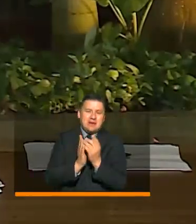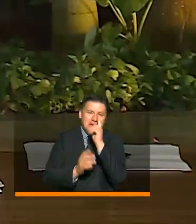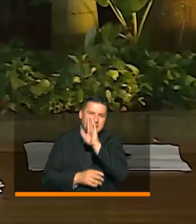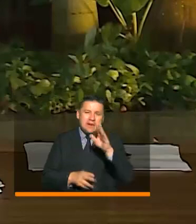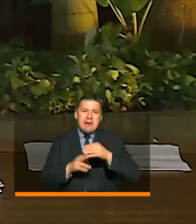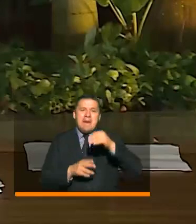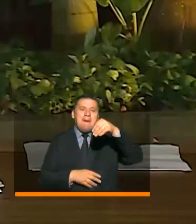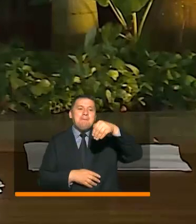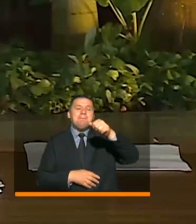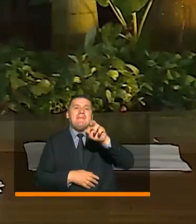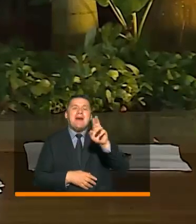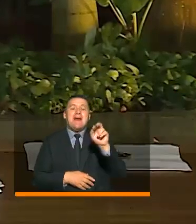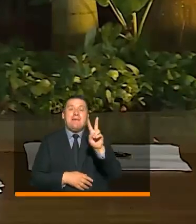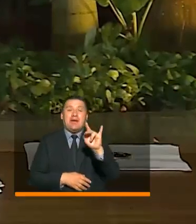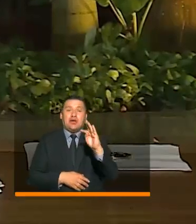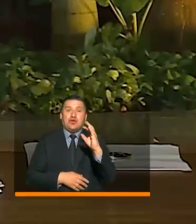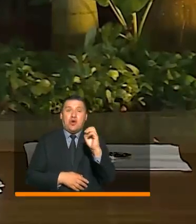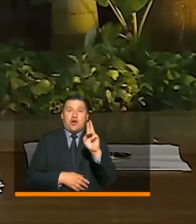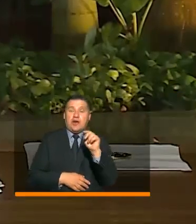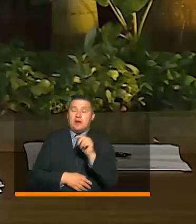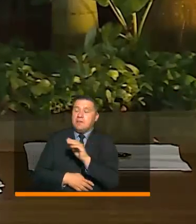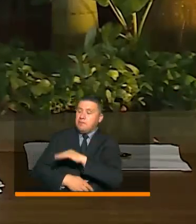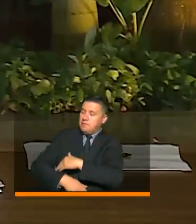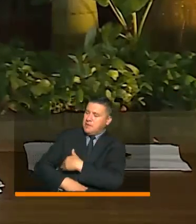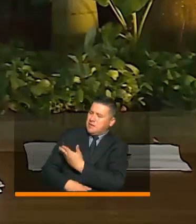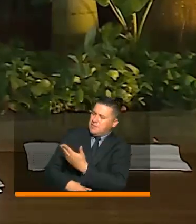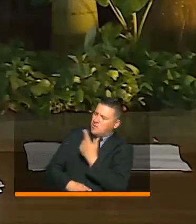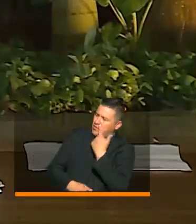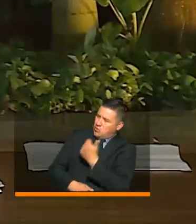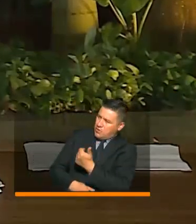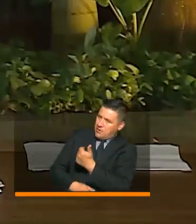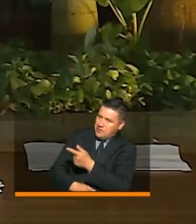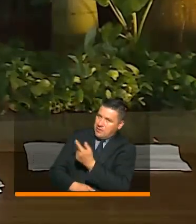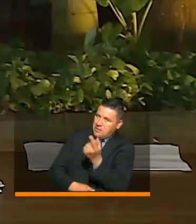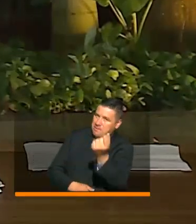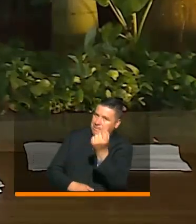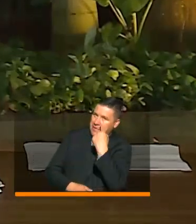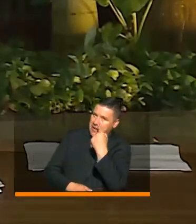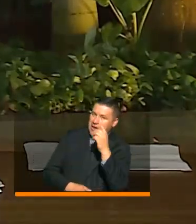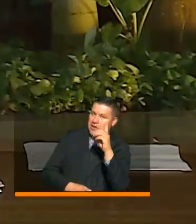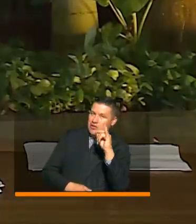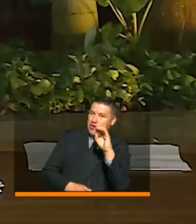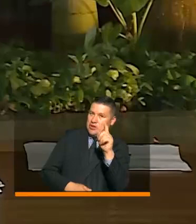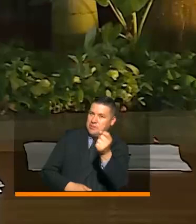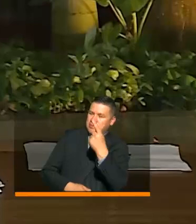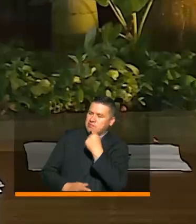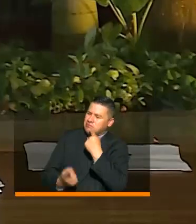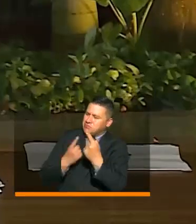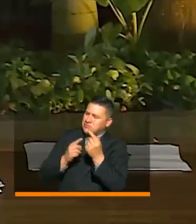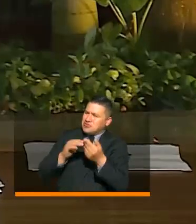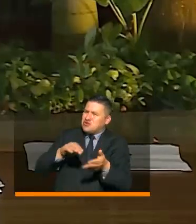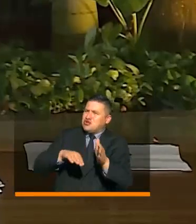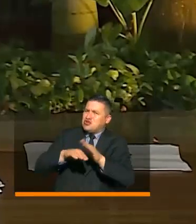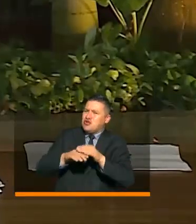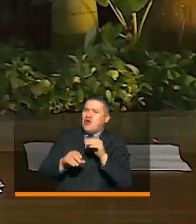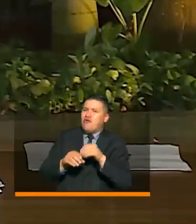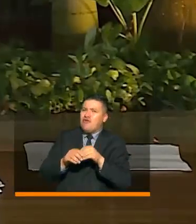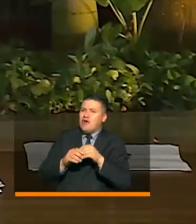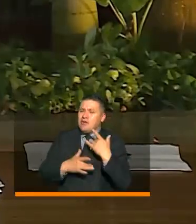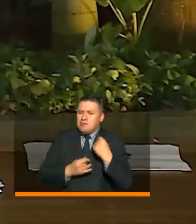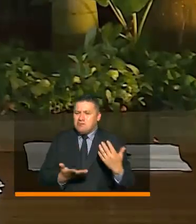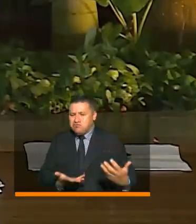Nacional, María Victoria Angulo. Ministra María Victoria, qué bueno que nos llega esta pregunta de Dionisio. Hablemos sobre el Fondo